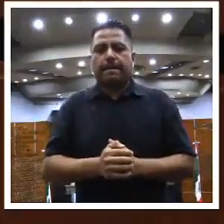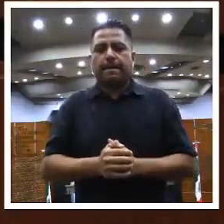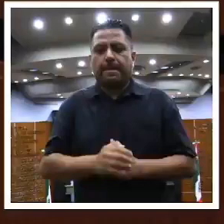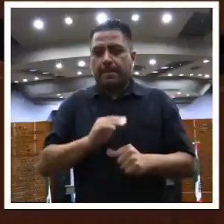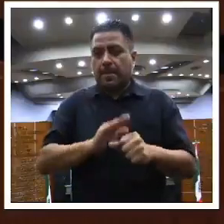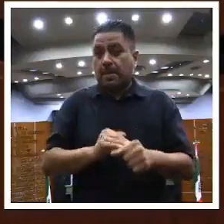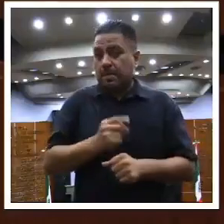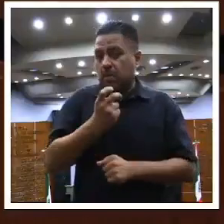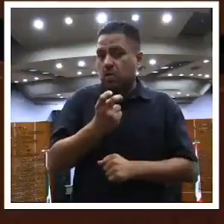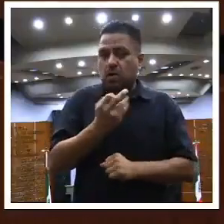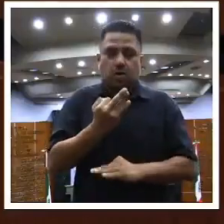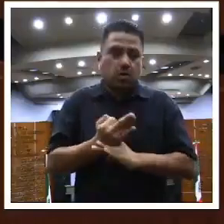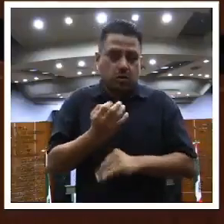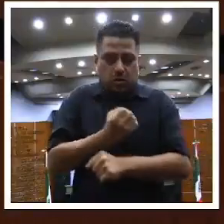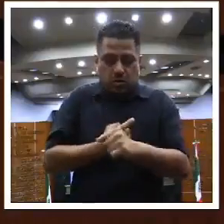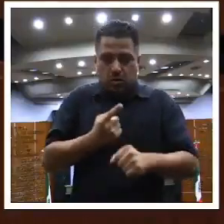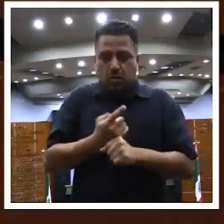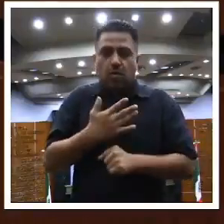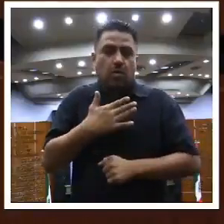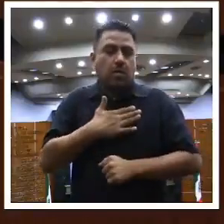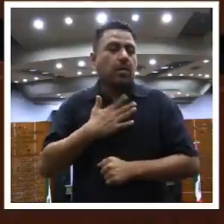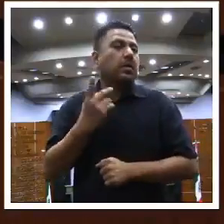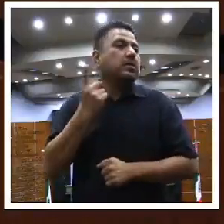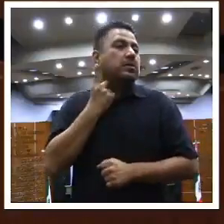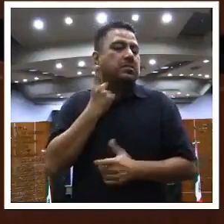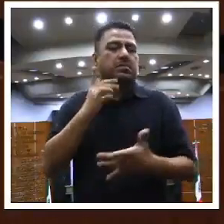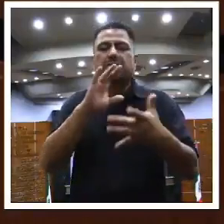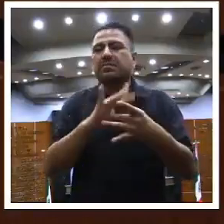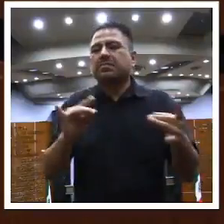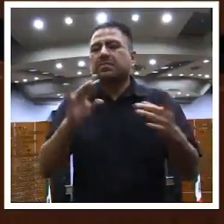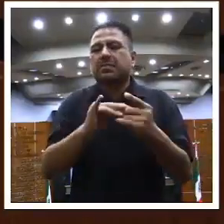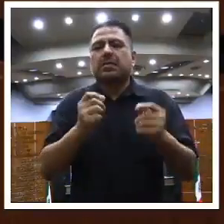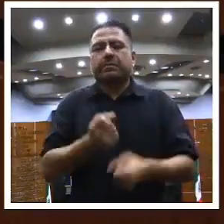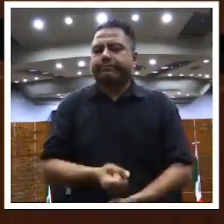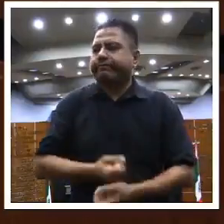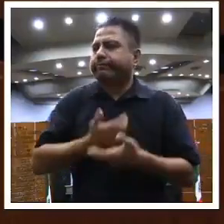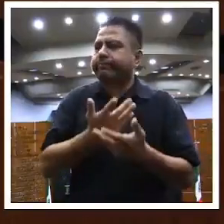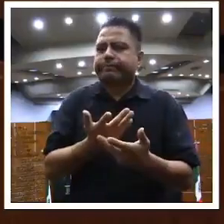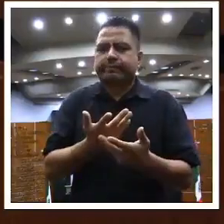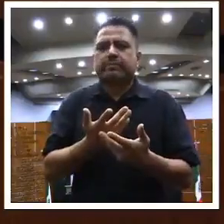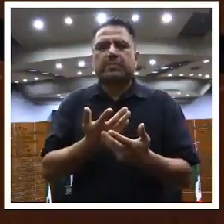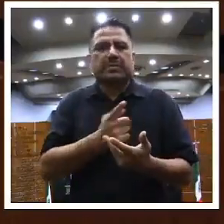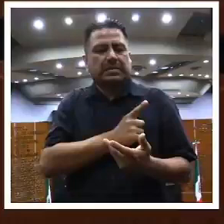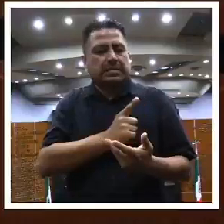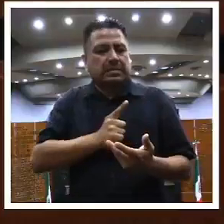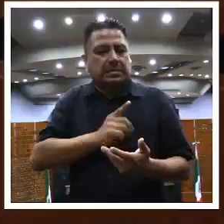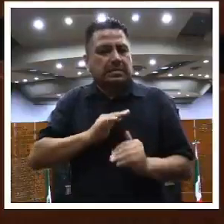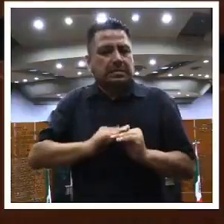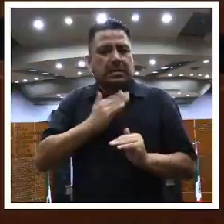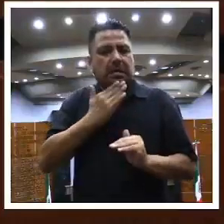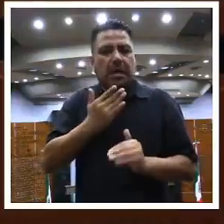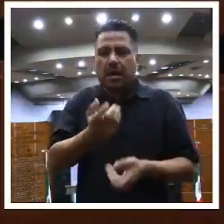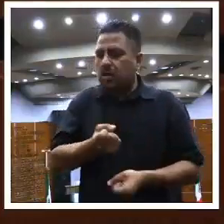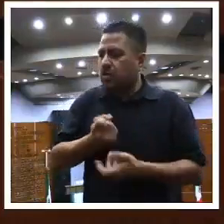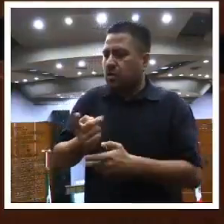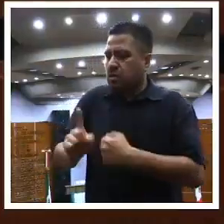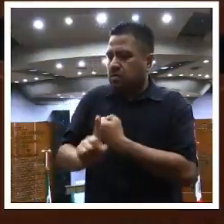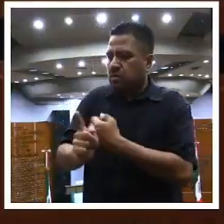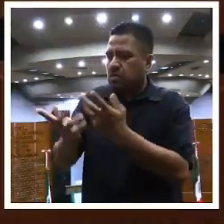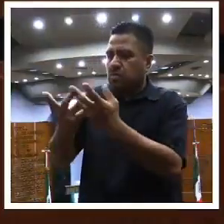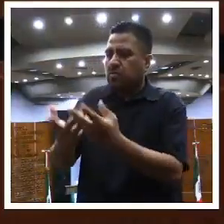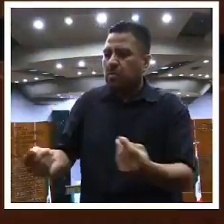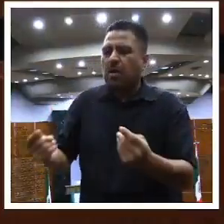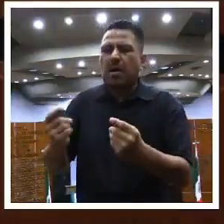Por ello es que en esta oportunidad como diputado destaco la importancia de manifestarles que conviene mucho más ofrecer posibles soluciones